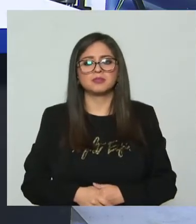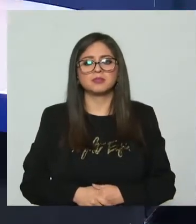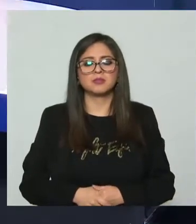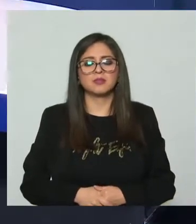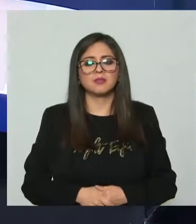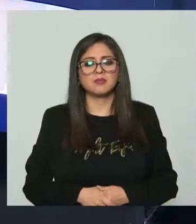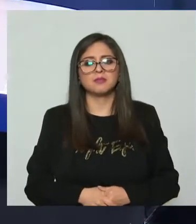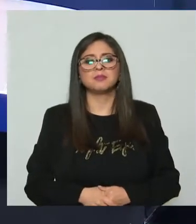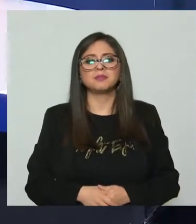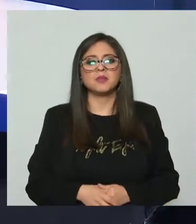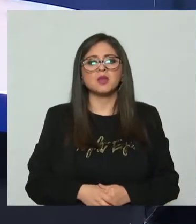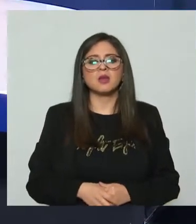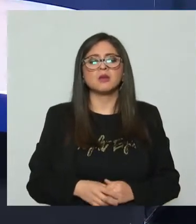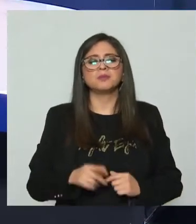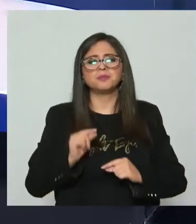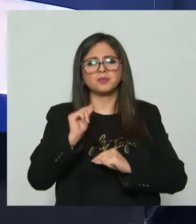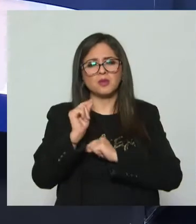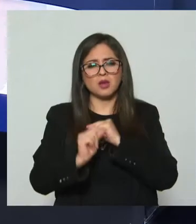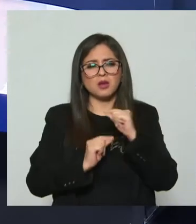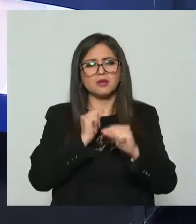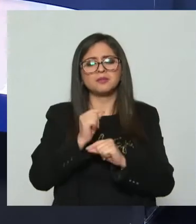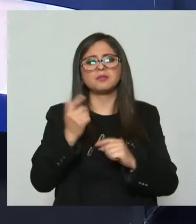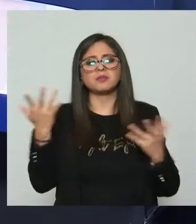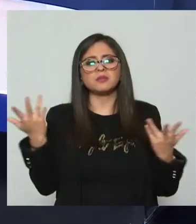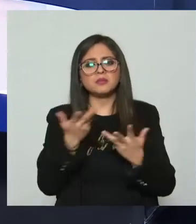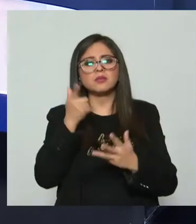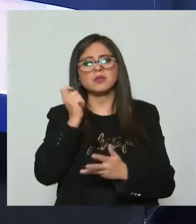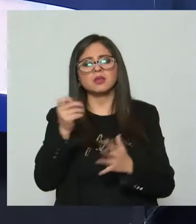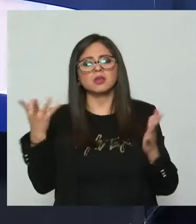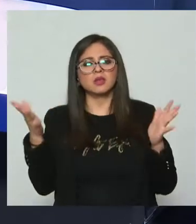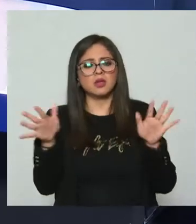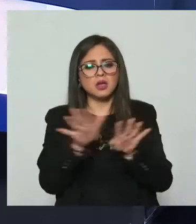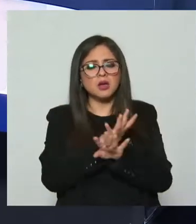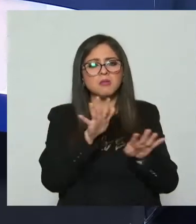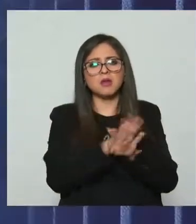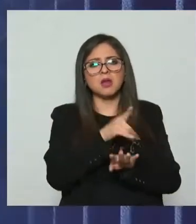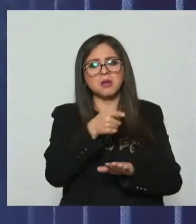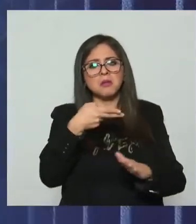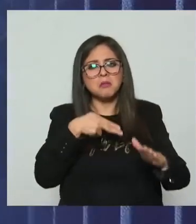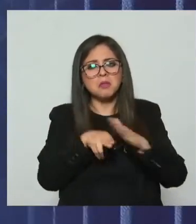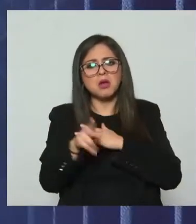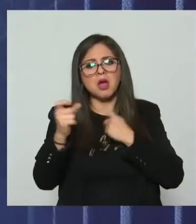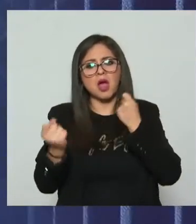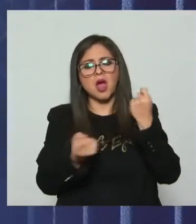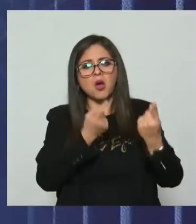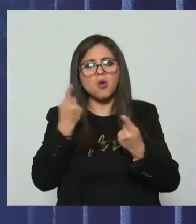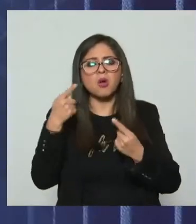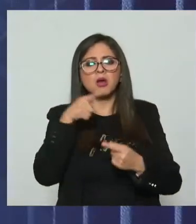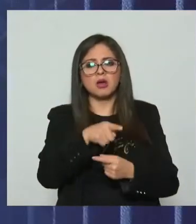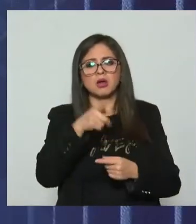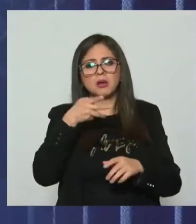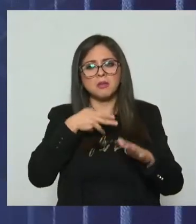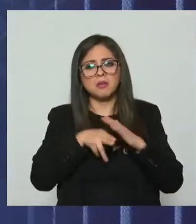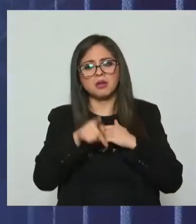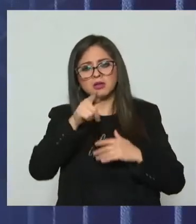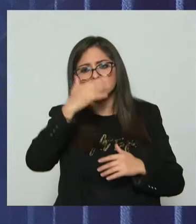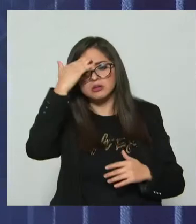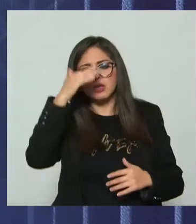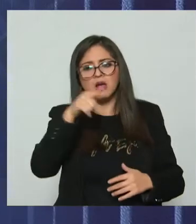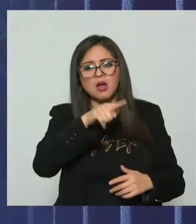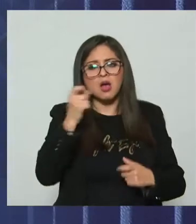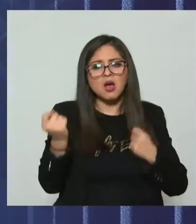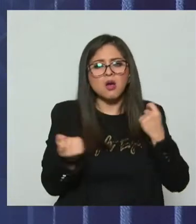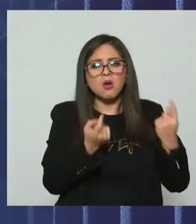pues mejoras en el sistema de transporte colectivo metro, algunos vagones, algunas estaciones, tú sabes, la gente